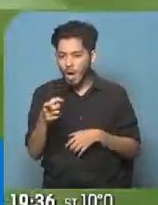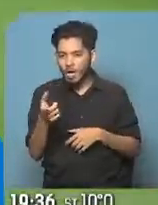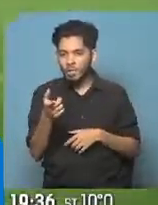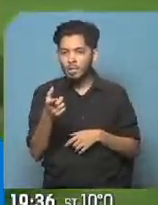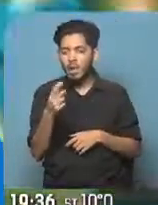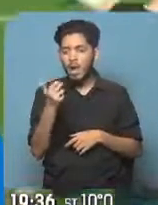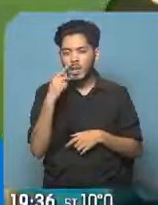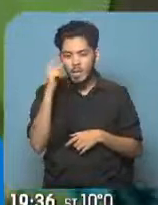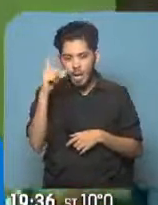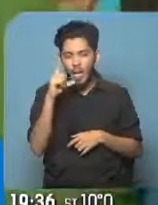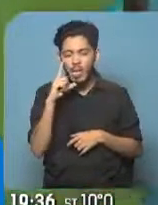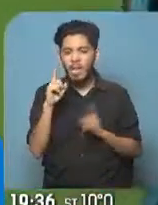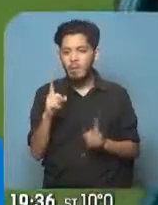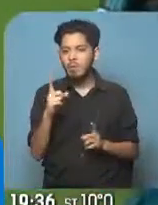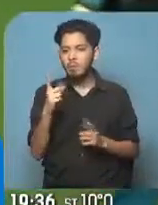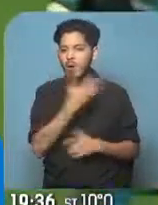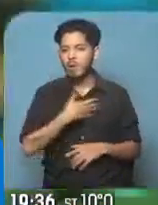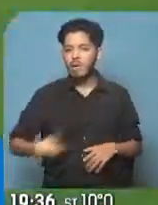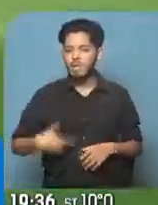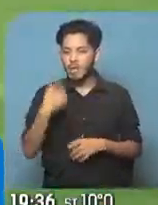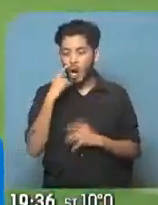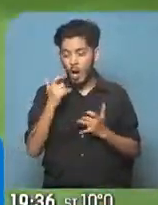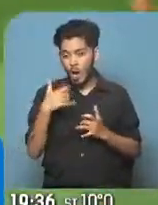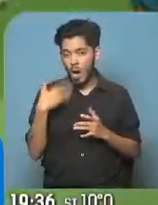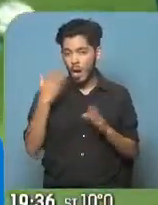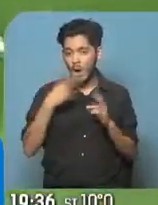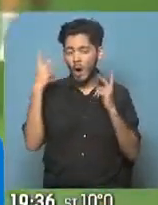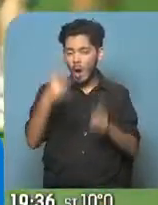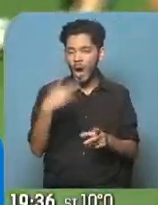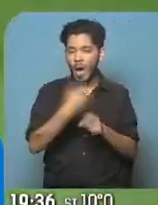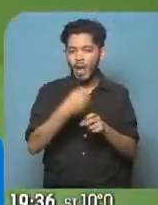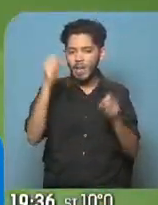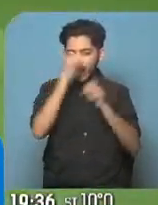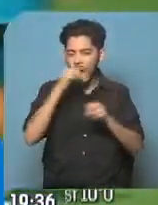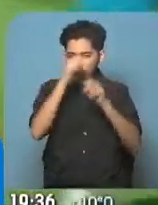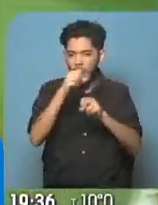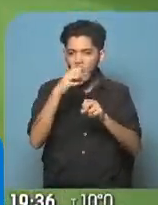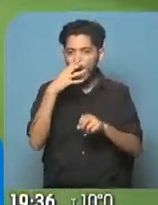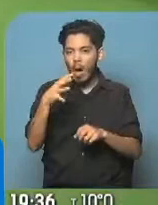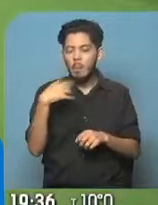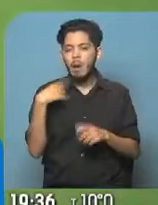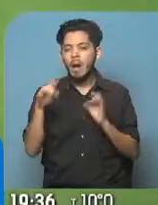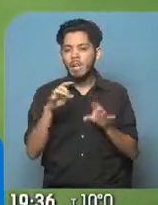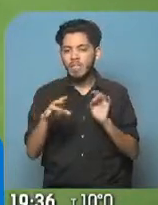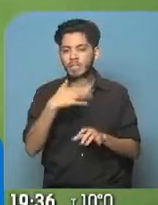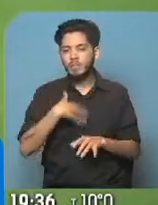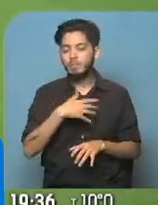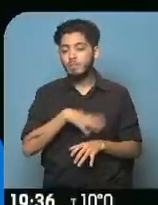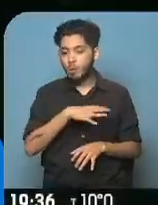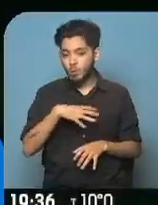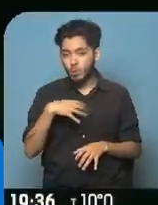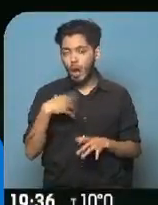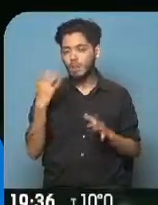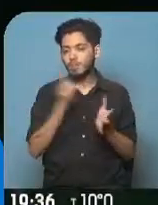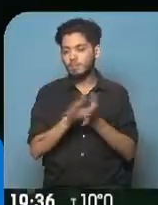Agnelli, el presidente de la Juventus, viajó hasta Grecia, donde está el delantero, descansando después de haber sido su seleccionado de Portugal, eliminado de